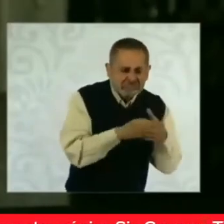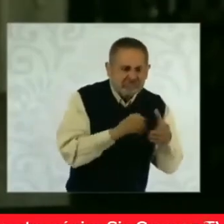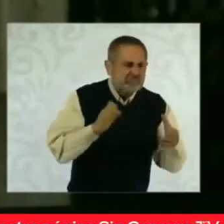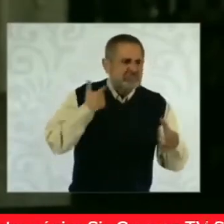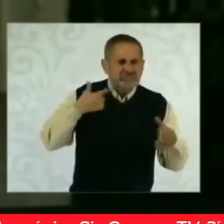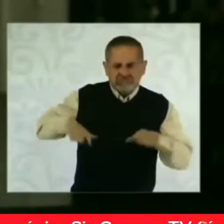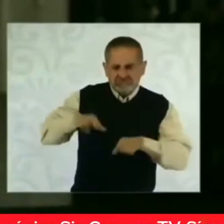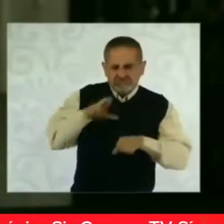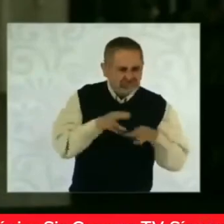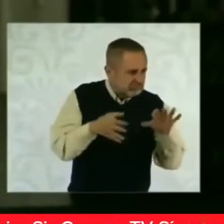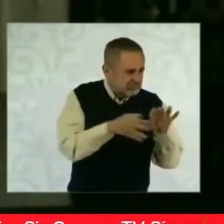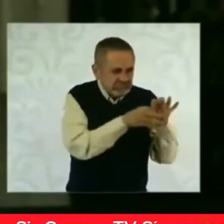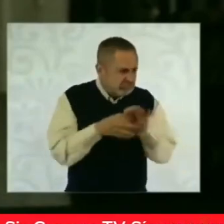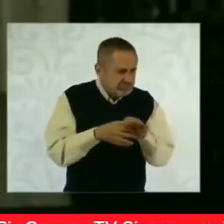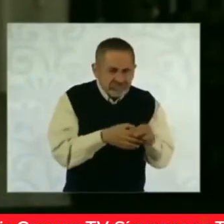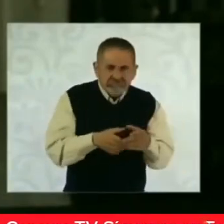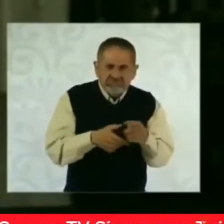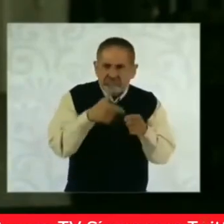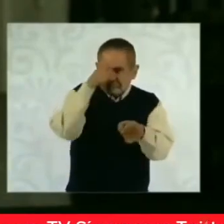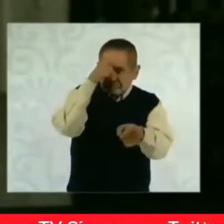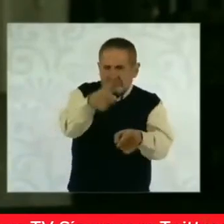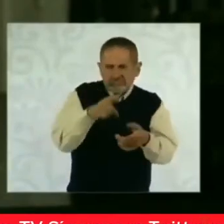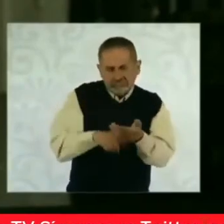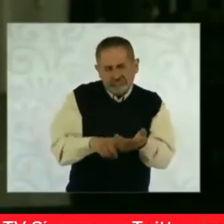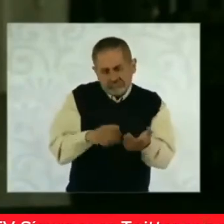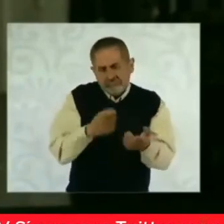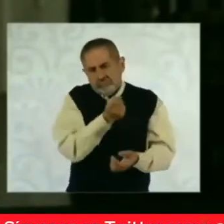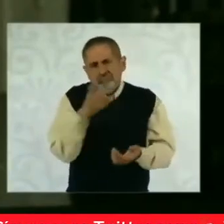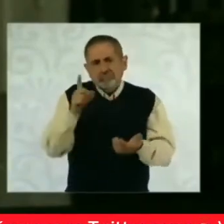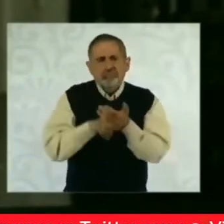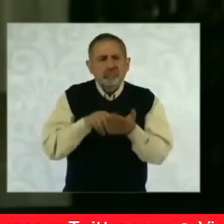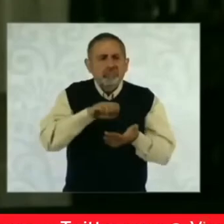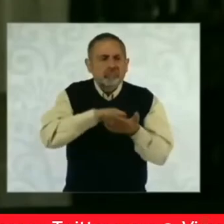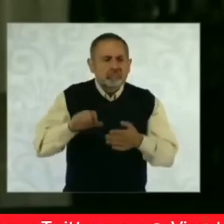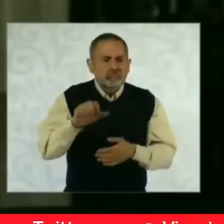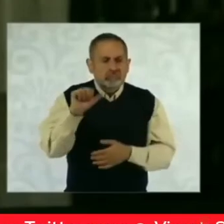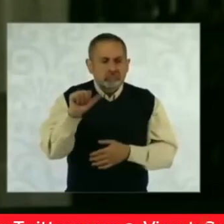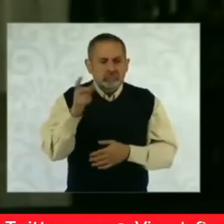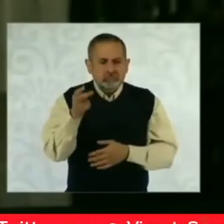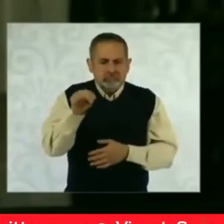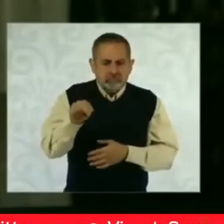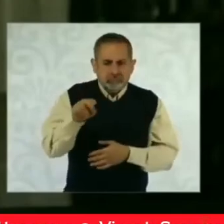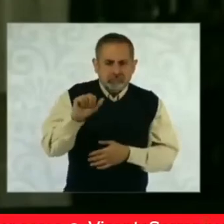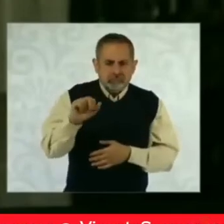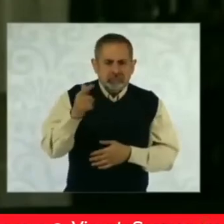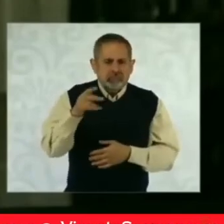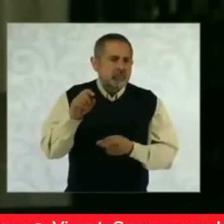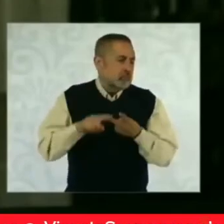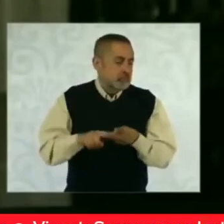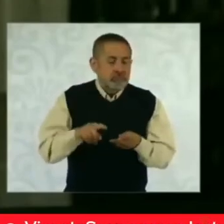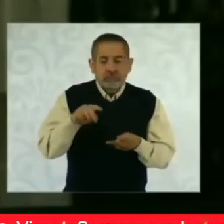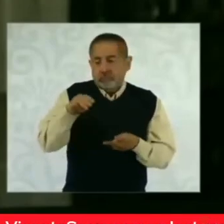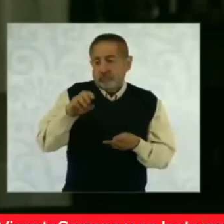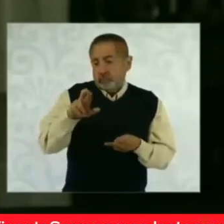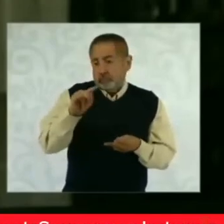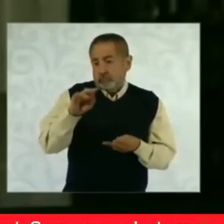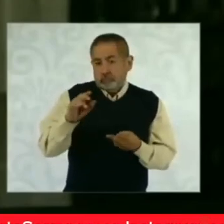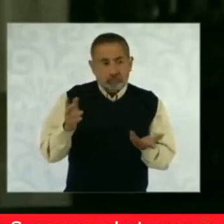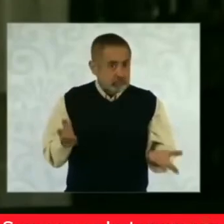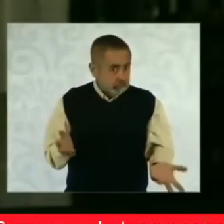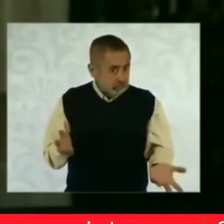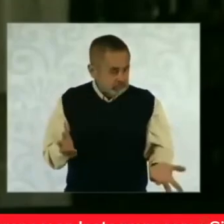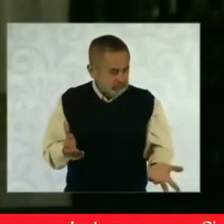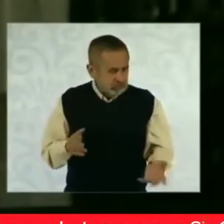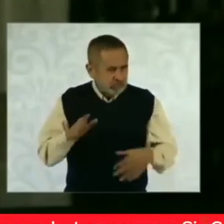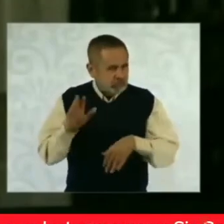que algunos de esos anteriores gobernadores, pues Adán Augusto López y también Carlos Manuel Merino. May lo que dijo es que